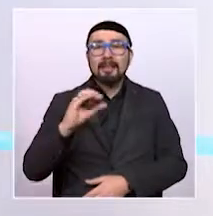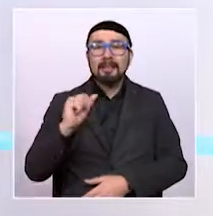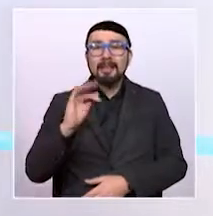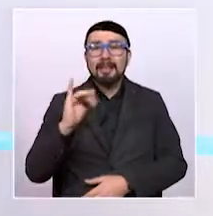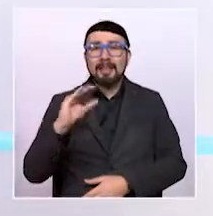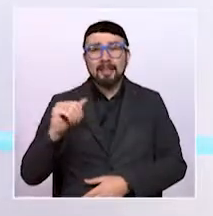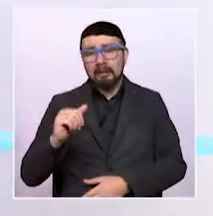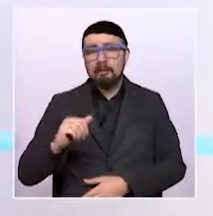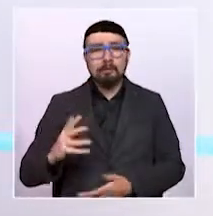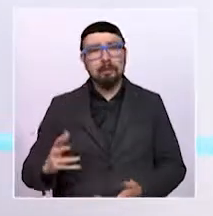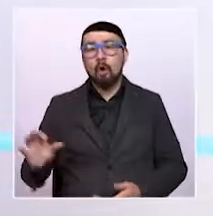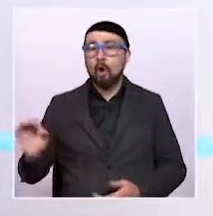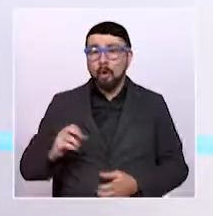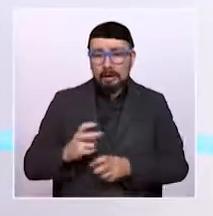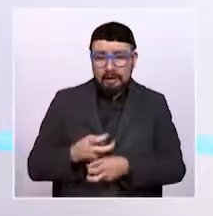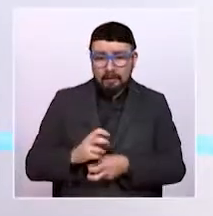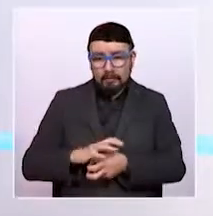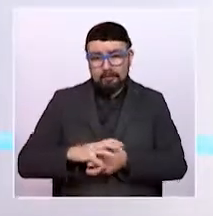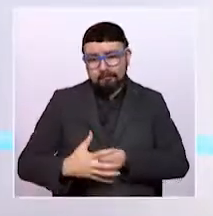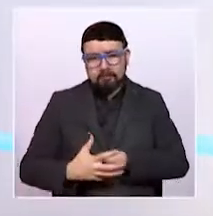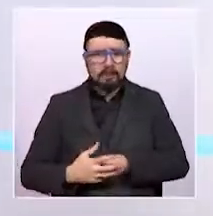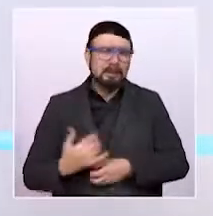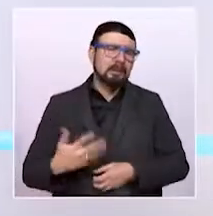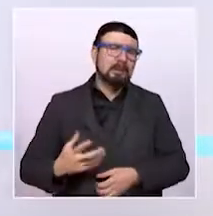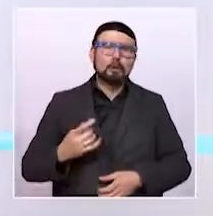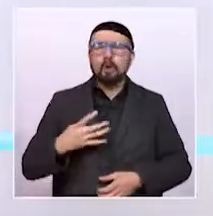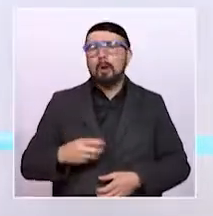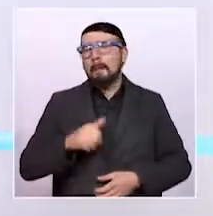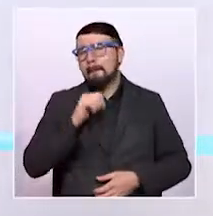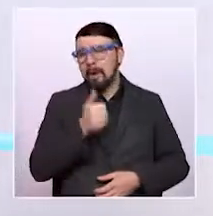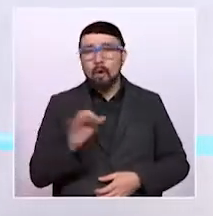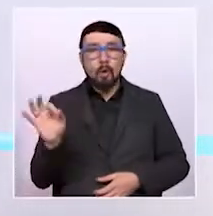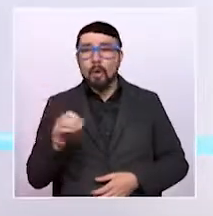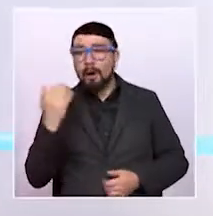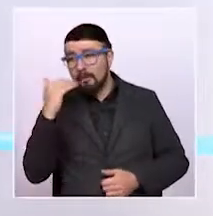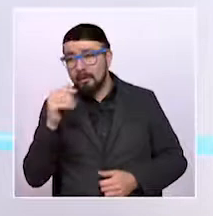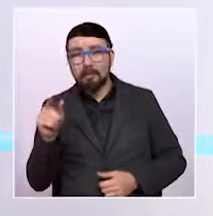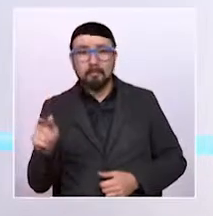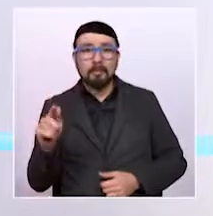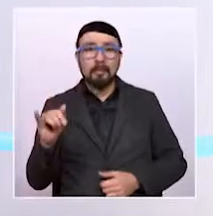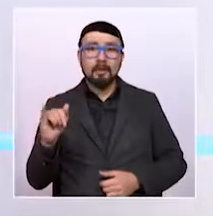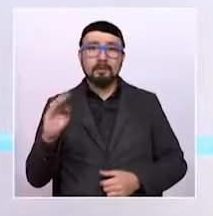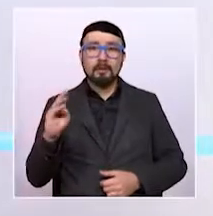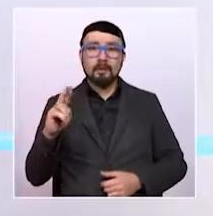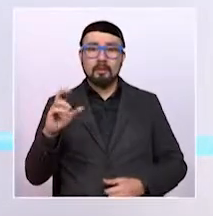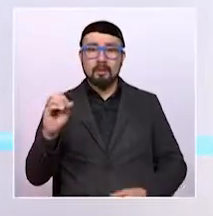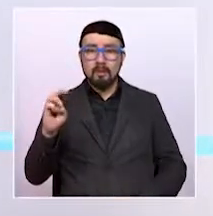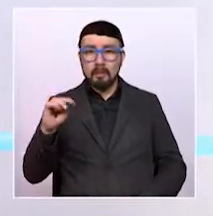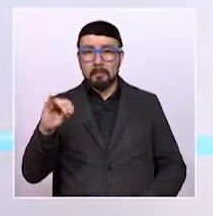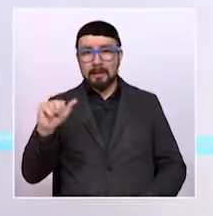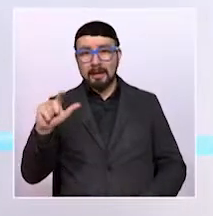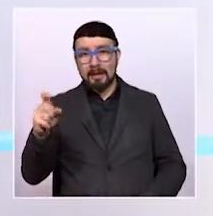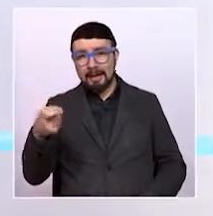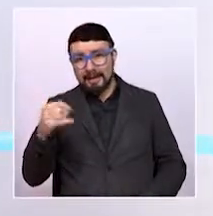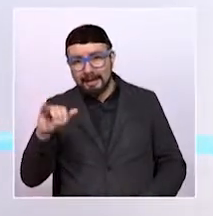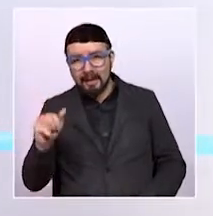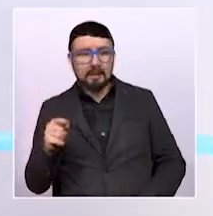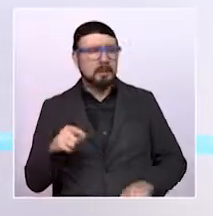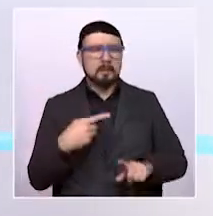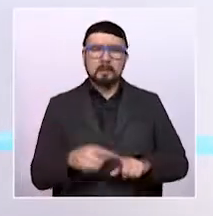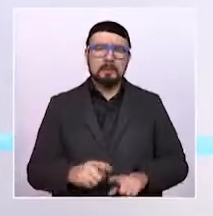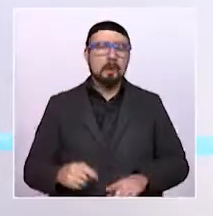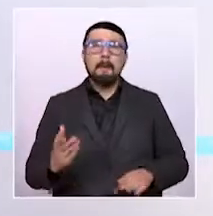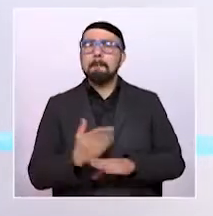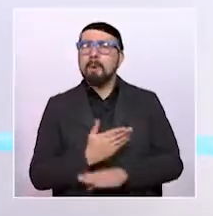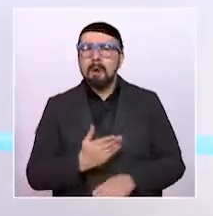tienen hernia en la columna están peores del dolor la que sufre fibromialgia la que sufre problemas óseos todos los ejercicios del